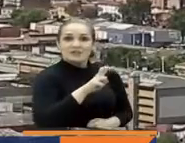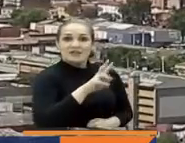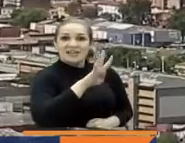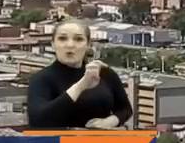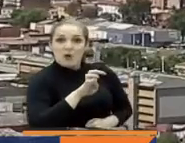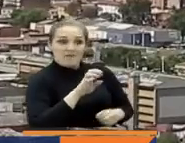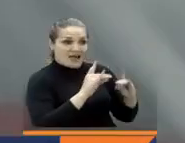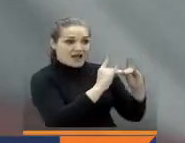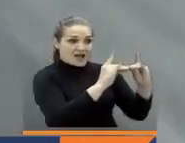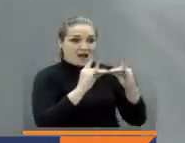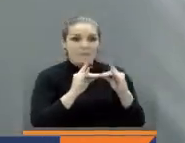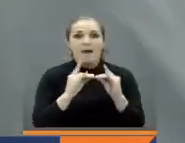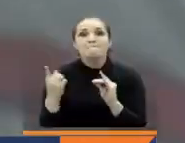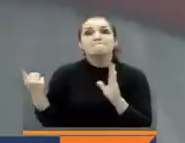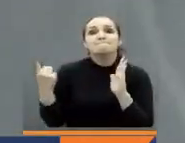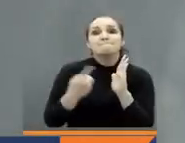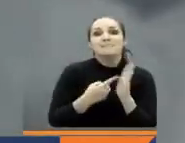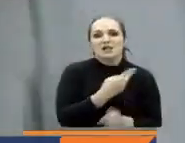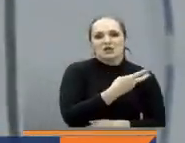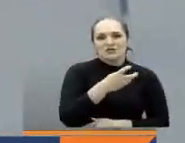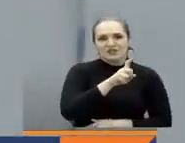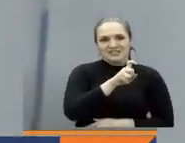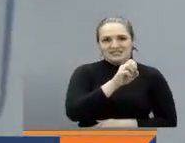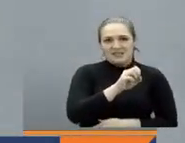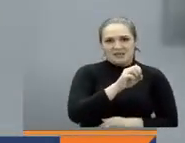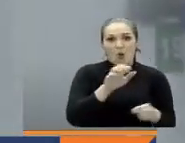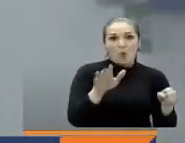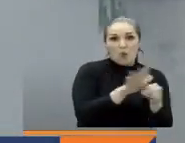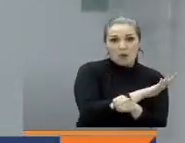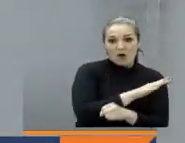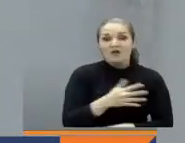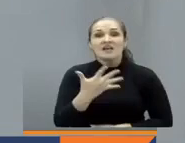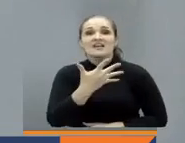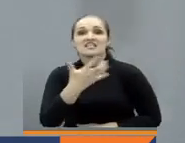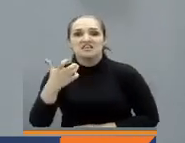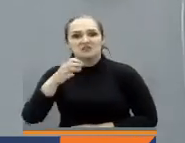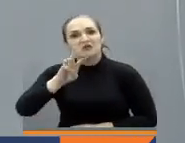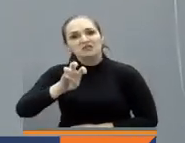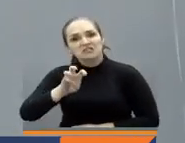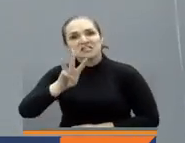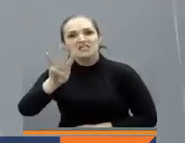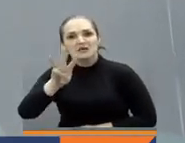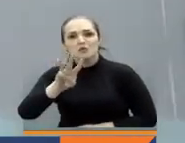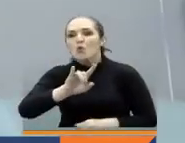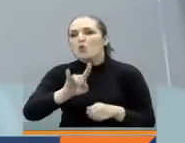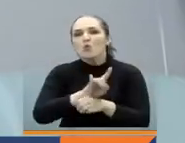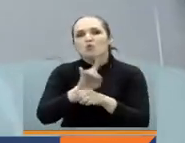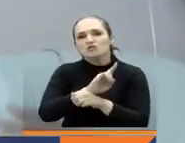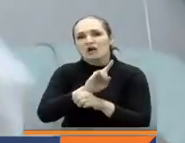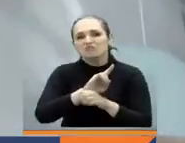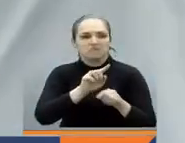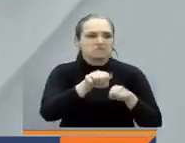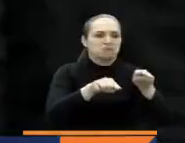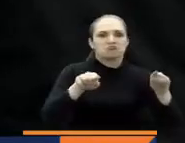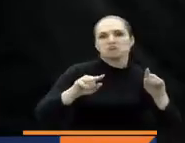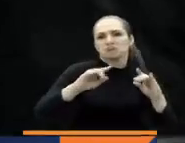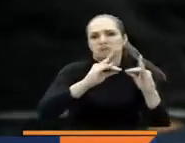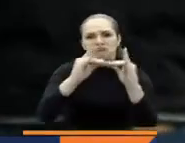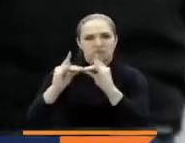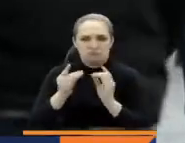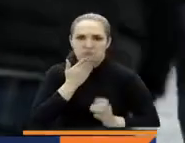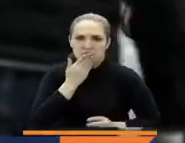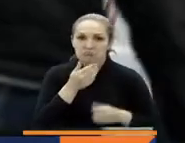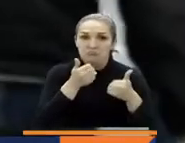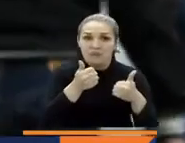cuales 1.260 se encuentran ocupadas y 583 están siendo utilizadas. Las autoridades de salud confirmaron que en las